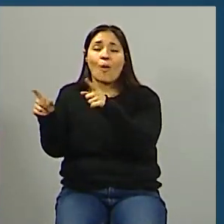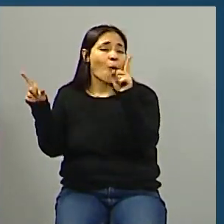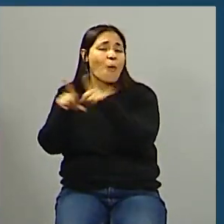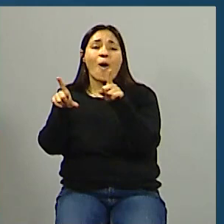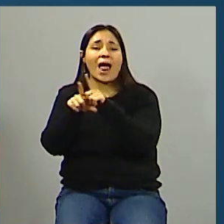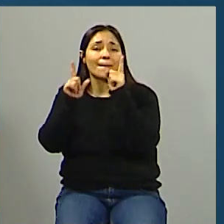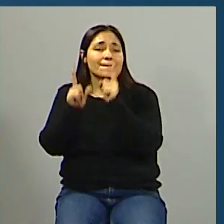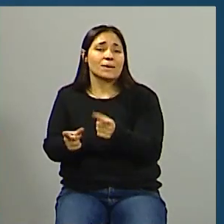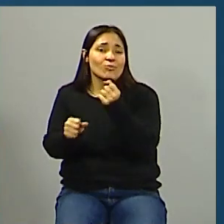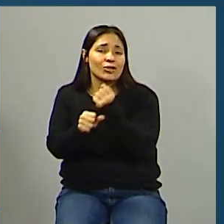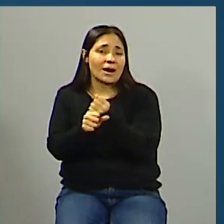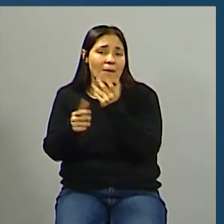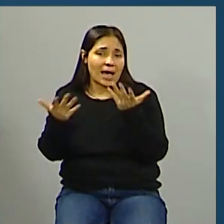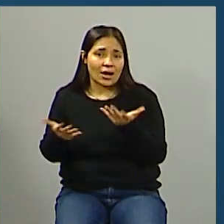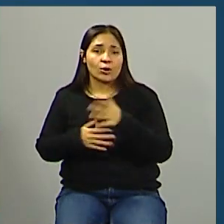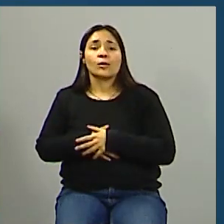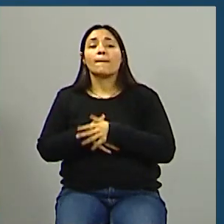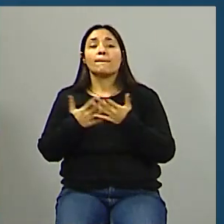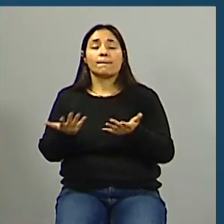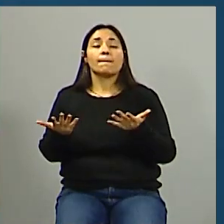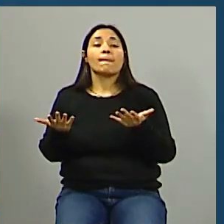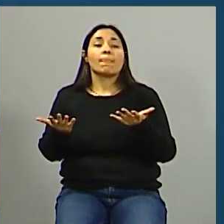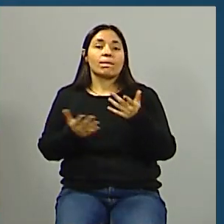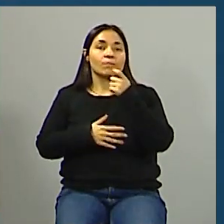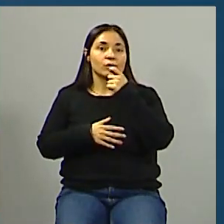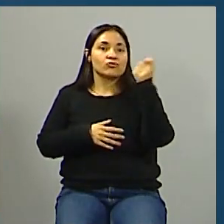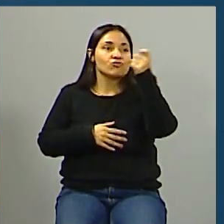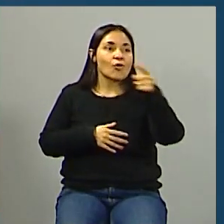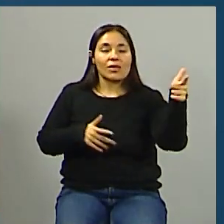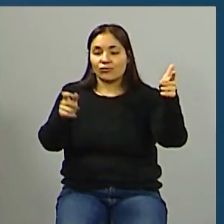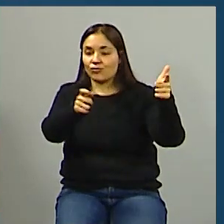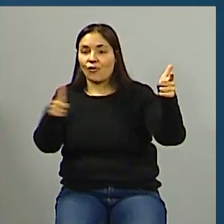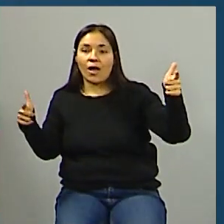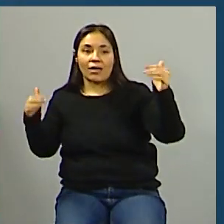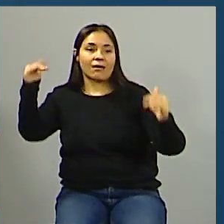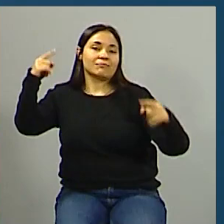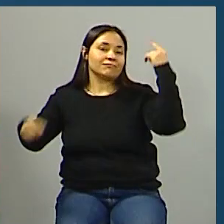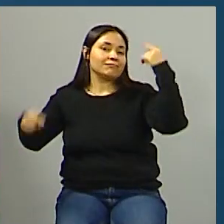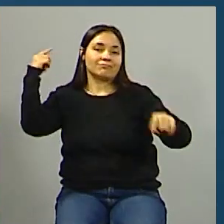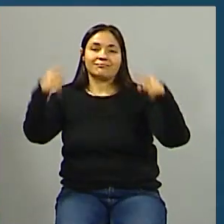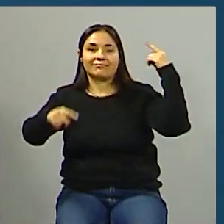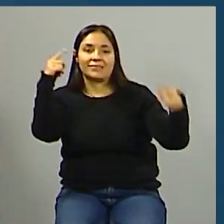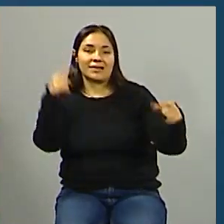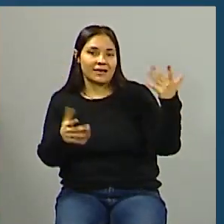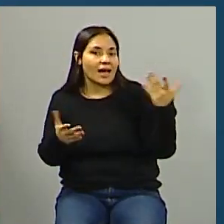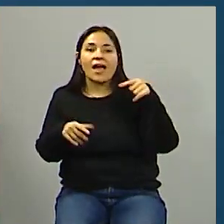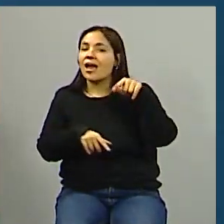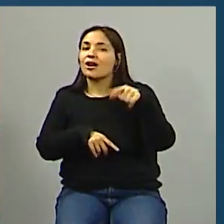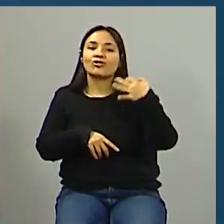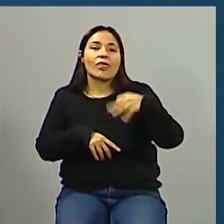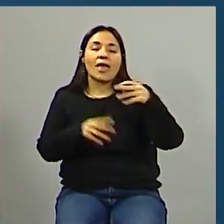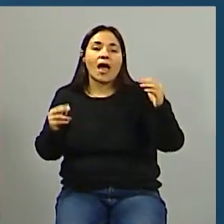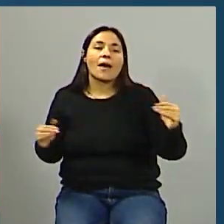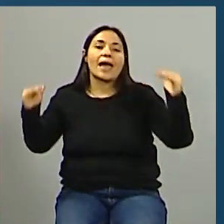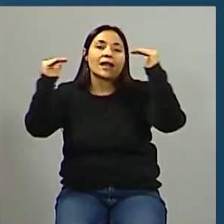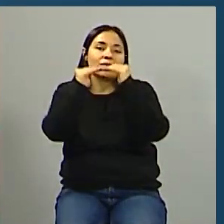Entonces, la posibilidad salarial que ofrece una empresa y la otra son muy diversas, y eso hay que equilibrarlo dentro de una